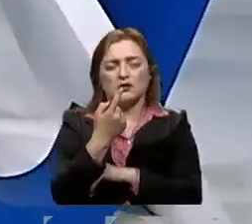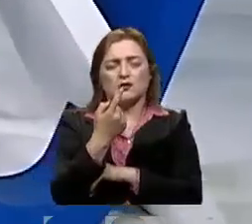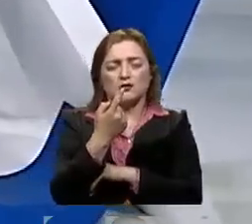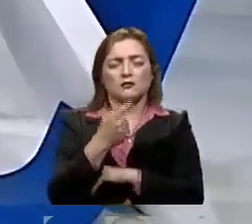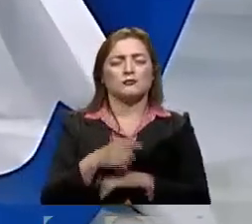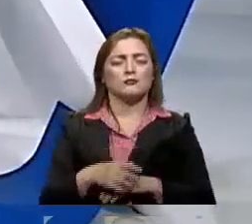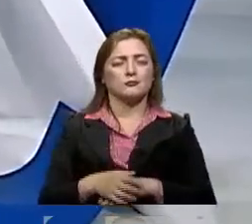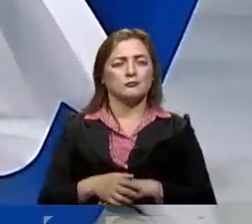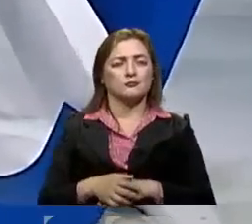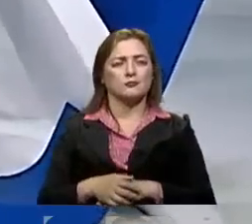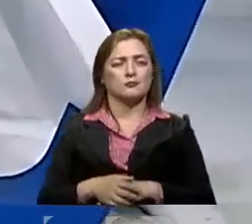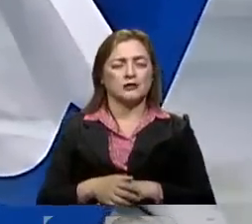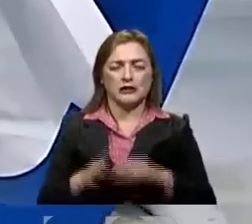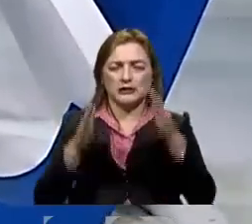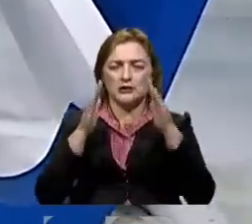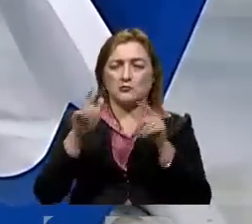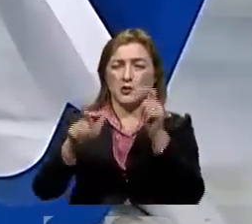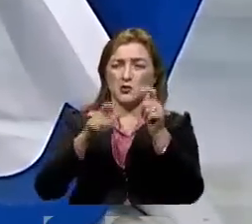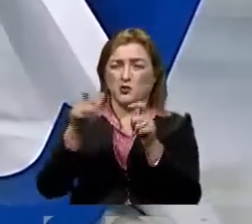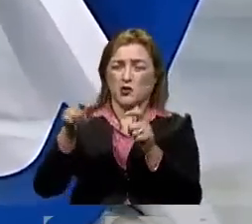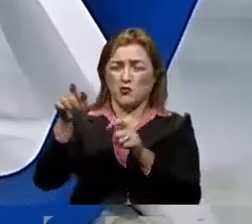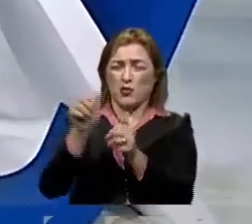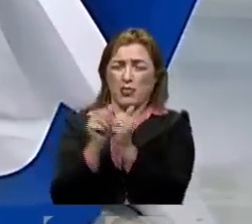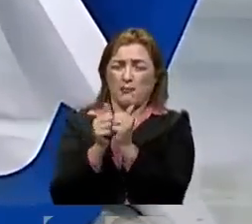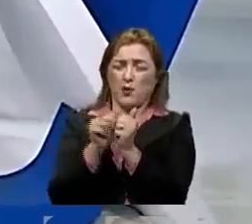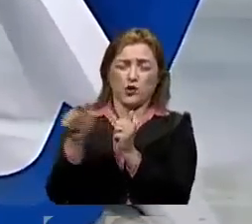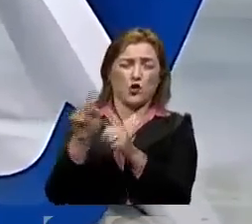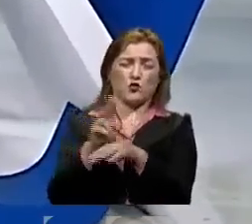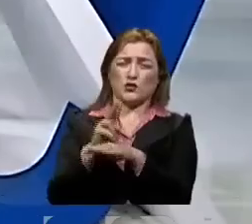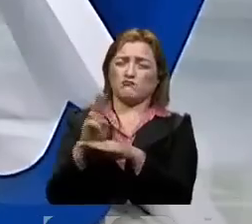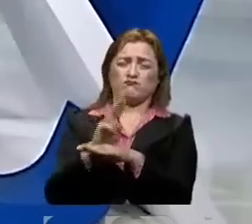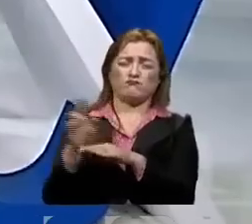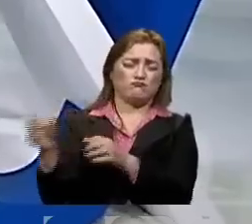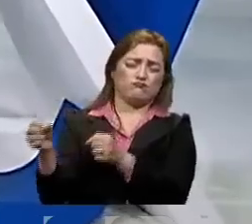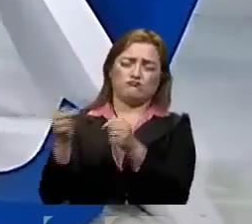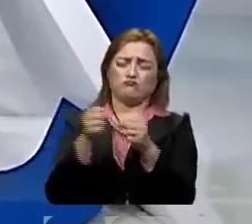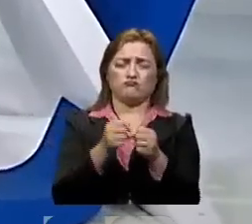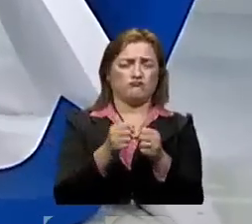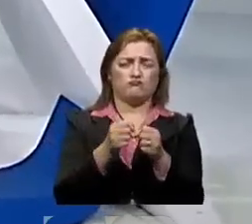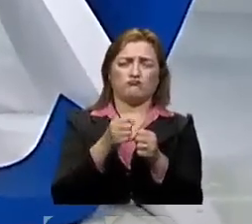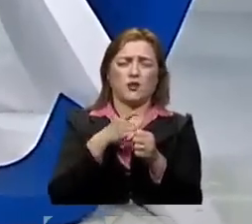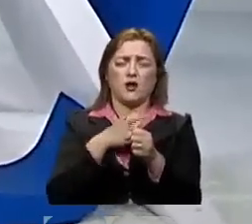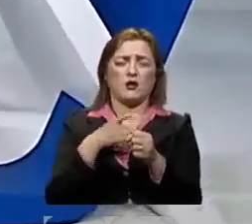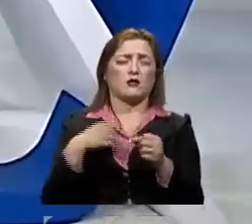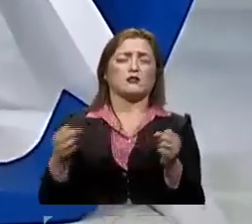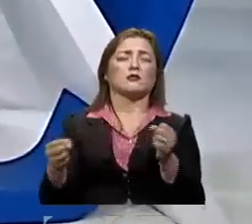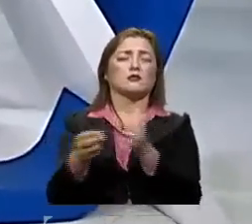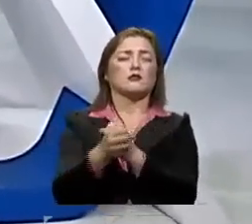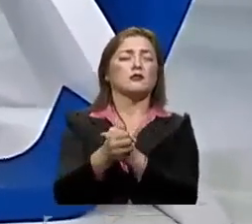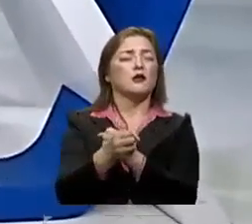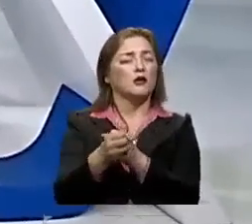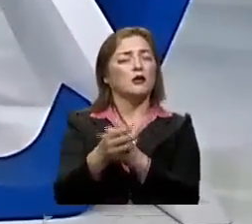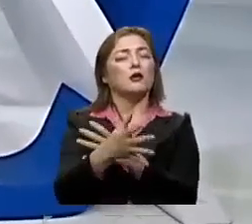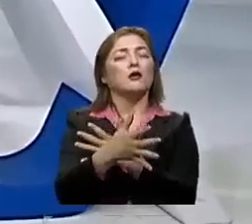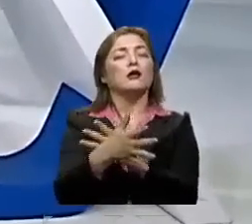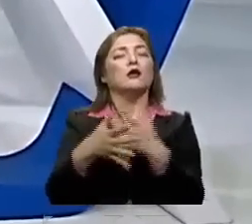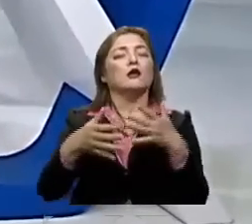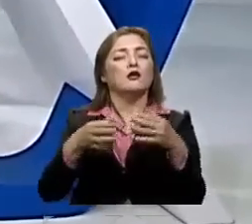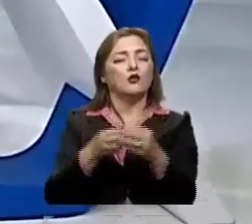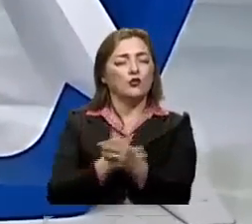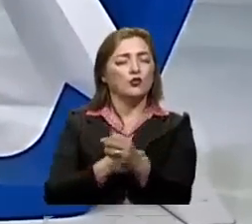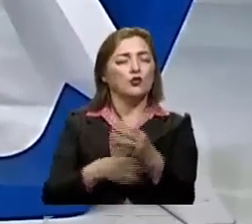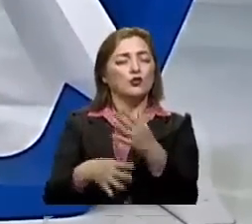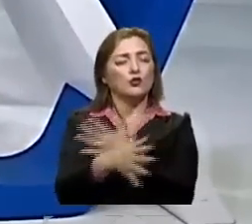un poco llamar la atención de estas personas y que empecemos a ser más empáticos. En este caso, con esta